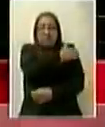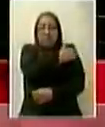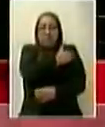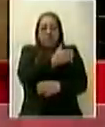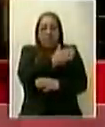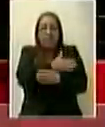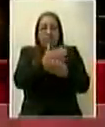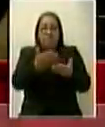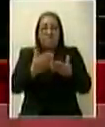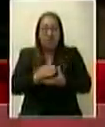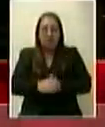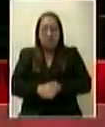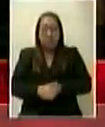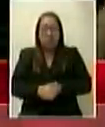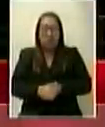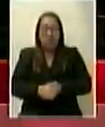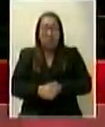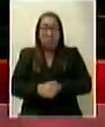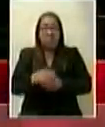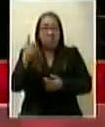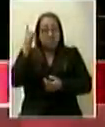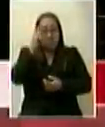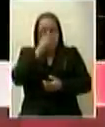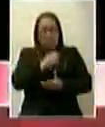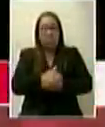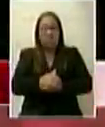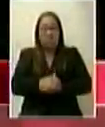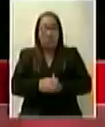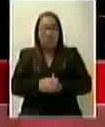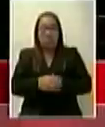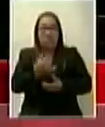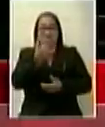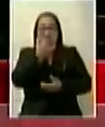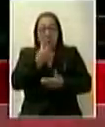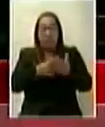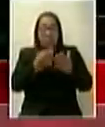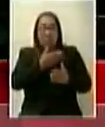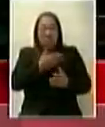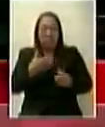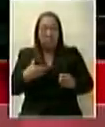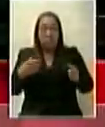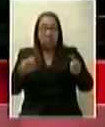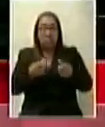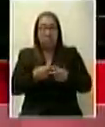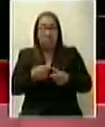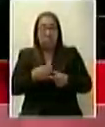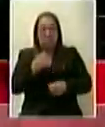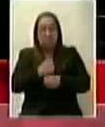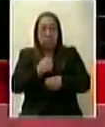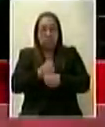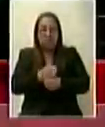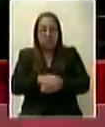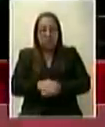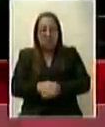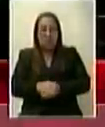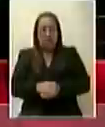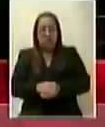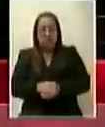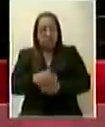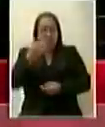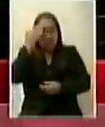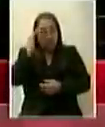simplemente recibido dificultades, a pesar de que el presidente de la Comisión de Trabajo